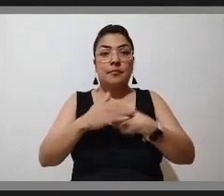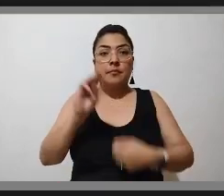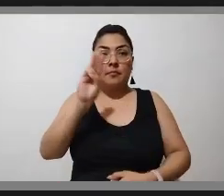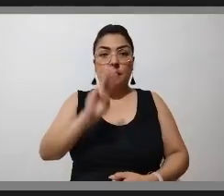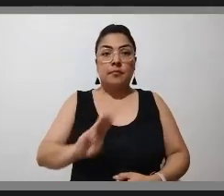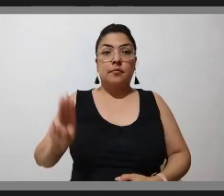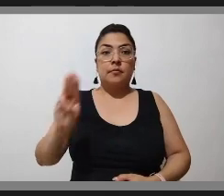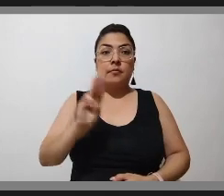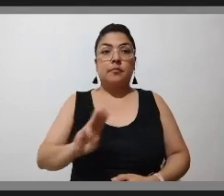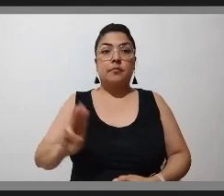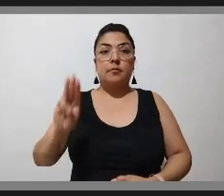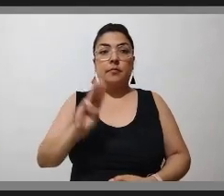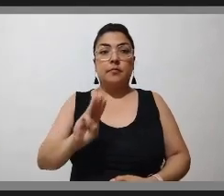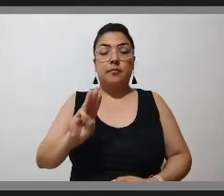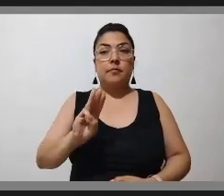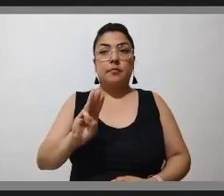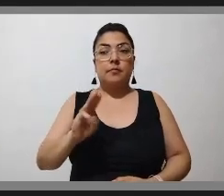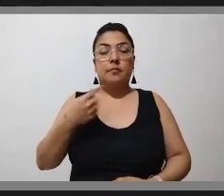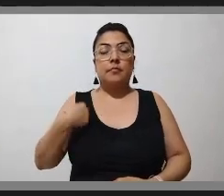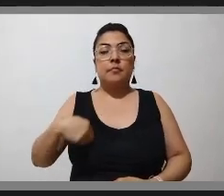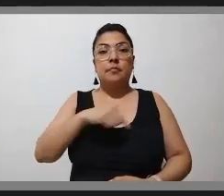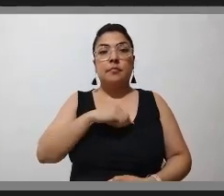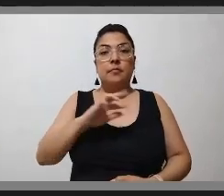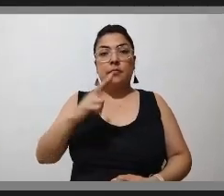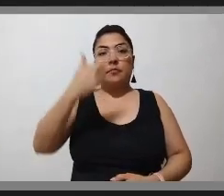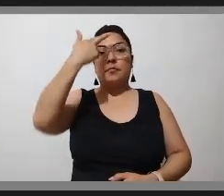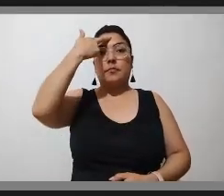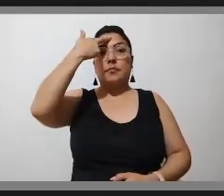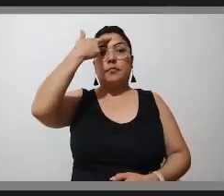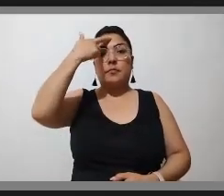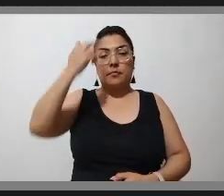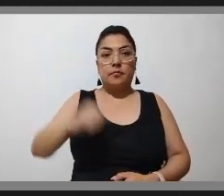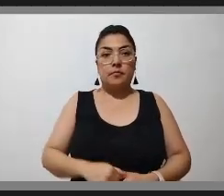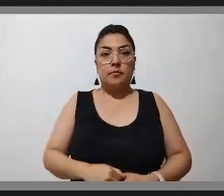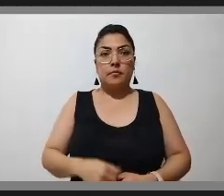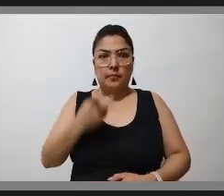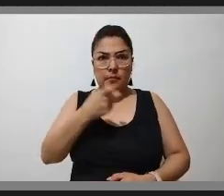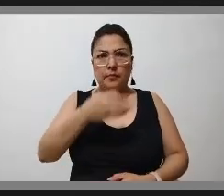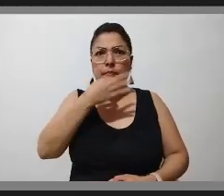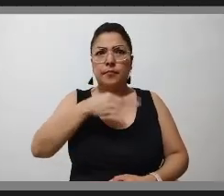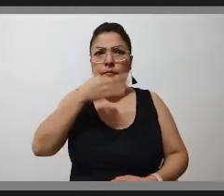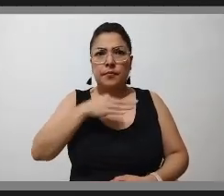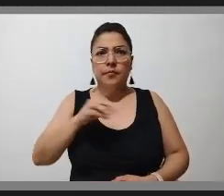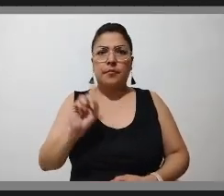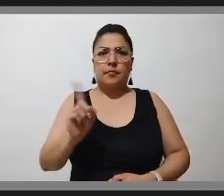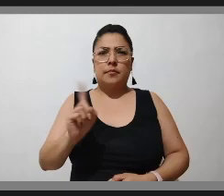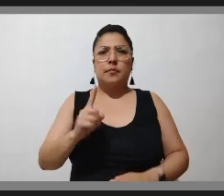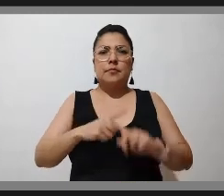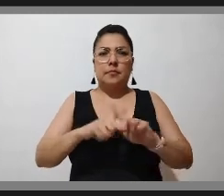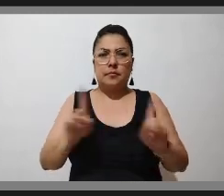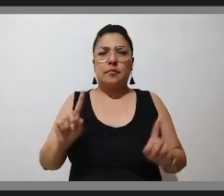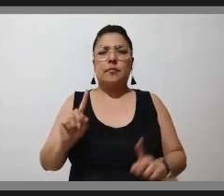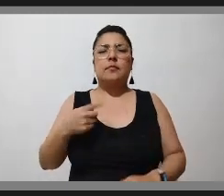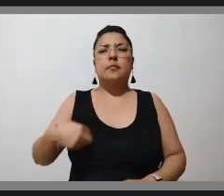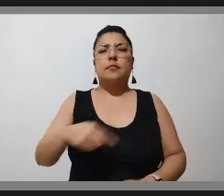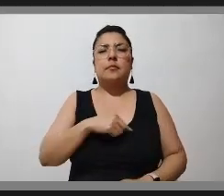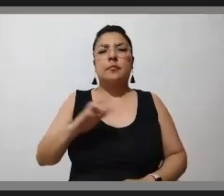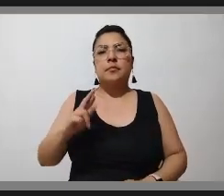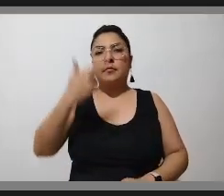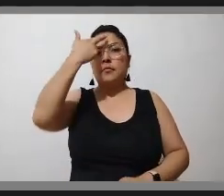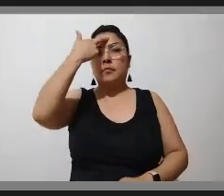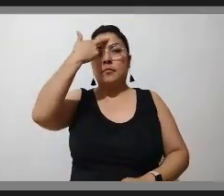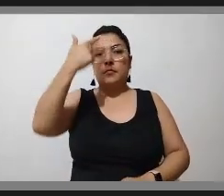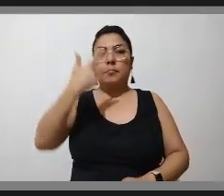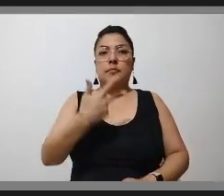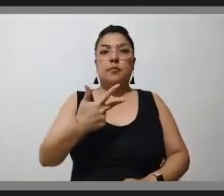próximo miércoles estaremos conmemorando, porque es eso, es conmemorar, no es una celebración, es una conmemoración del